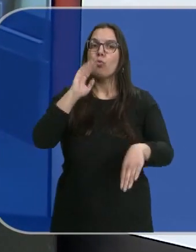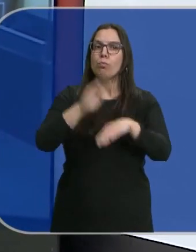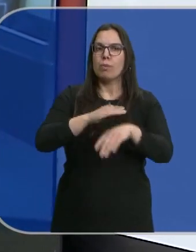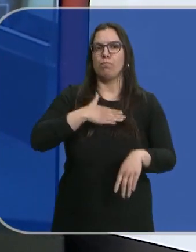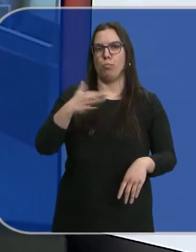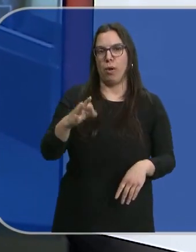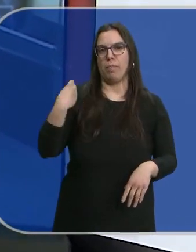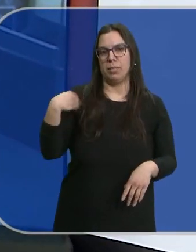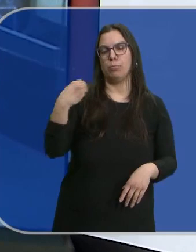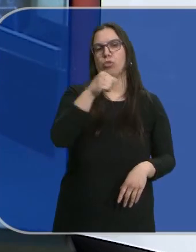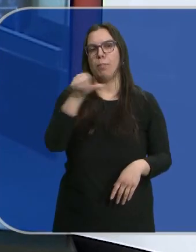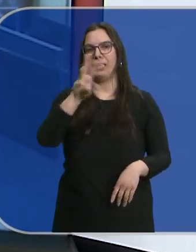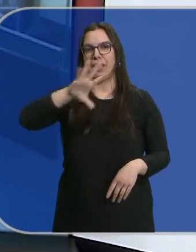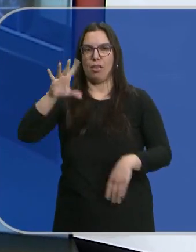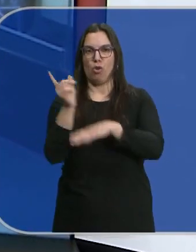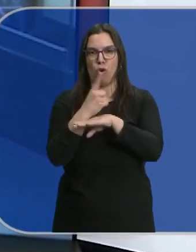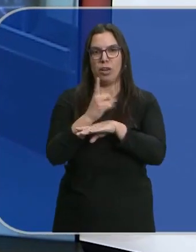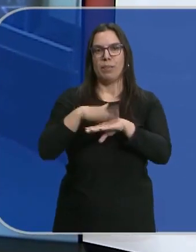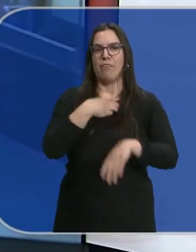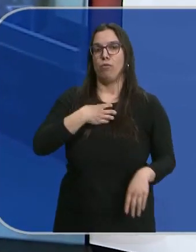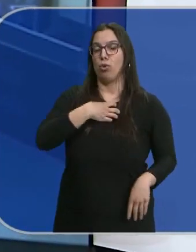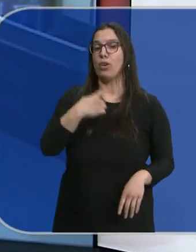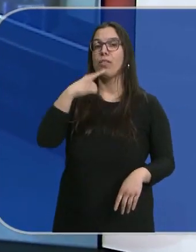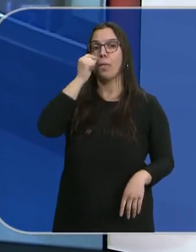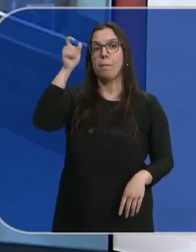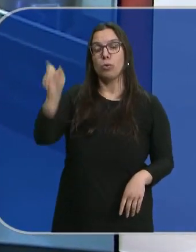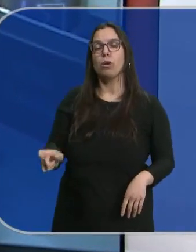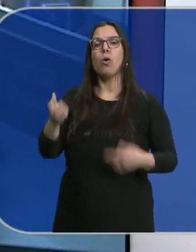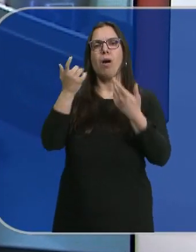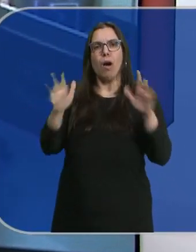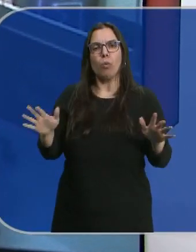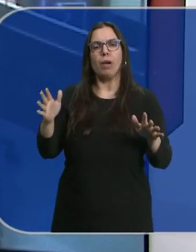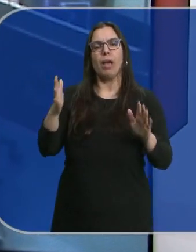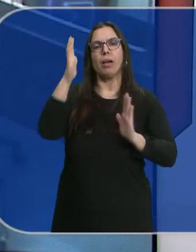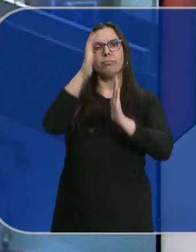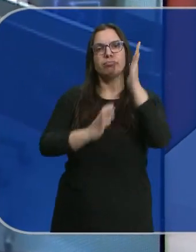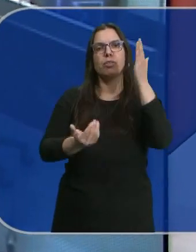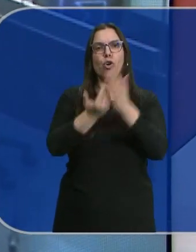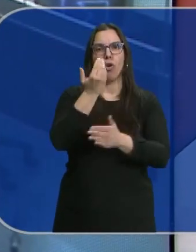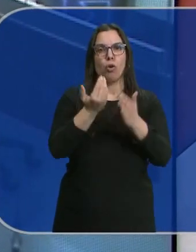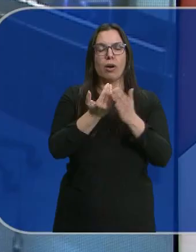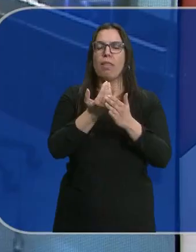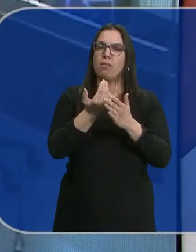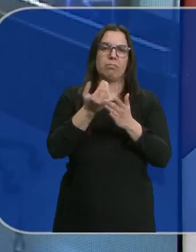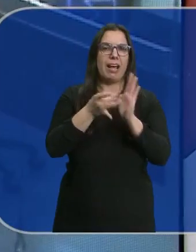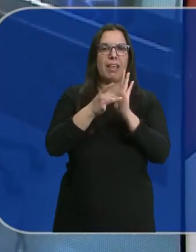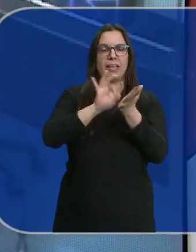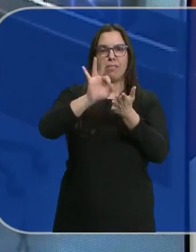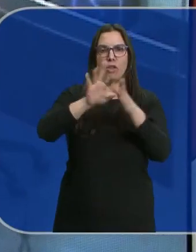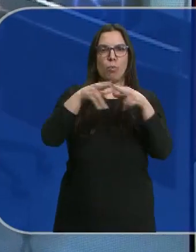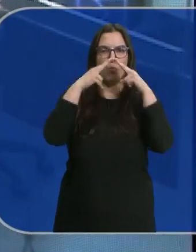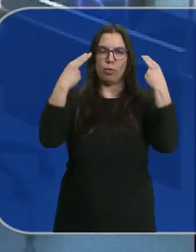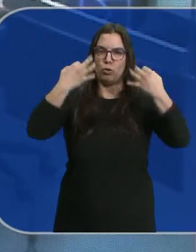implantar las 35 horas semanales para los funcionarios. Fernández Mañueco dice que, a pesar de la reducción de jornada, la calidad de los servicios públicos